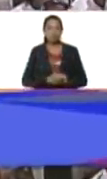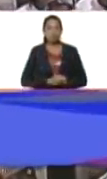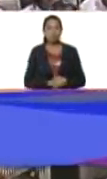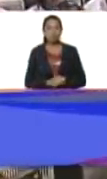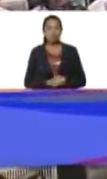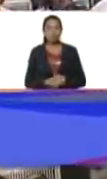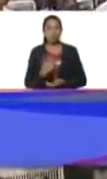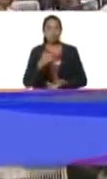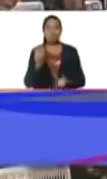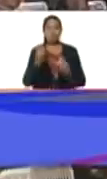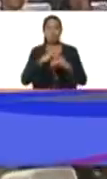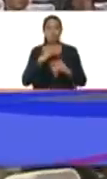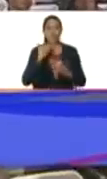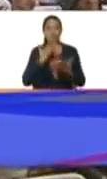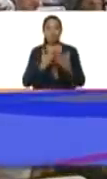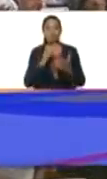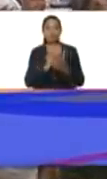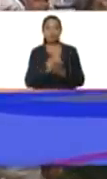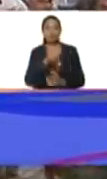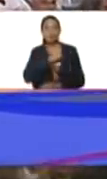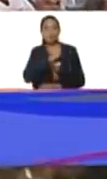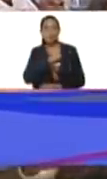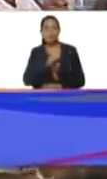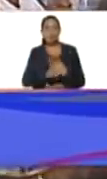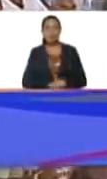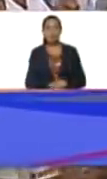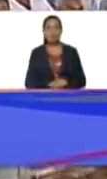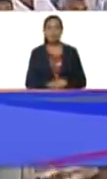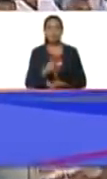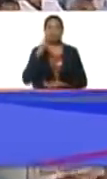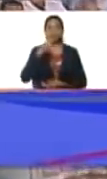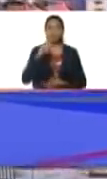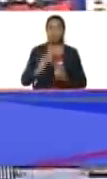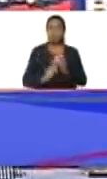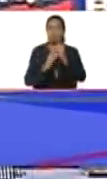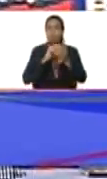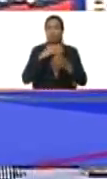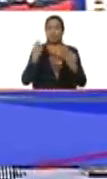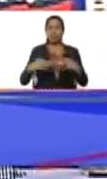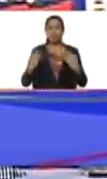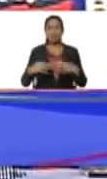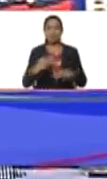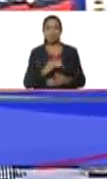de acuerdo, gracias, camarada. Gracias a ustedes, presidente. Fíjense ustedes el liderazgo natural,